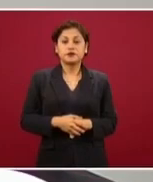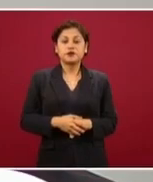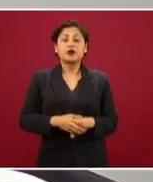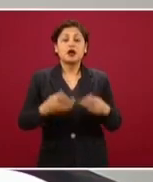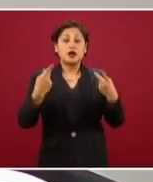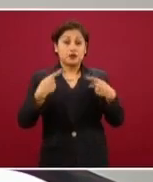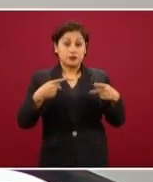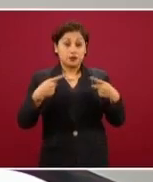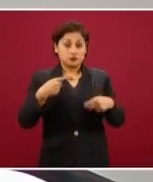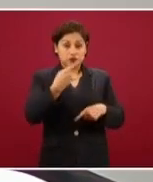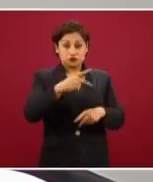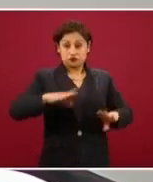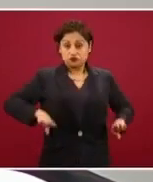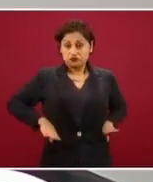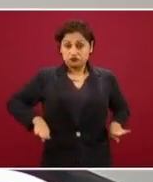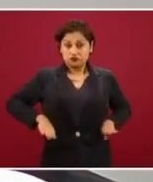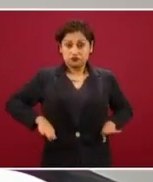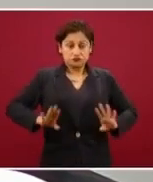práctico.